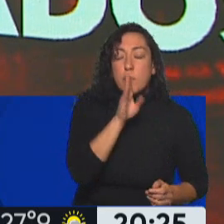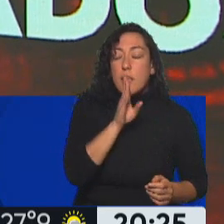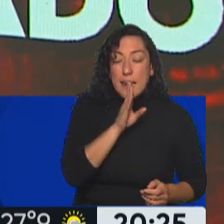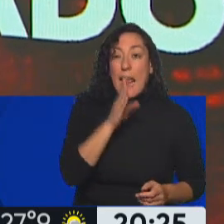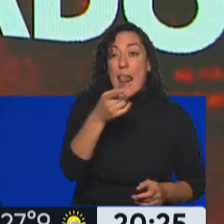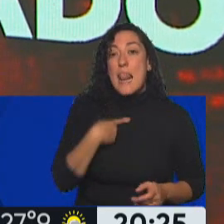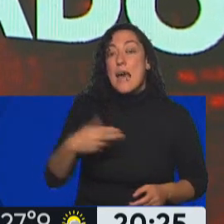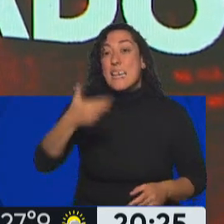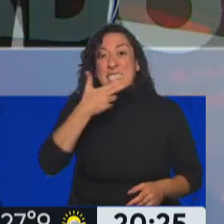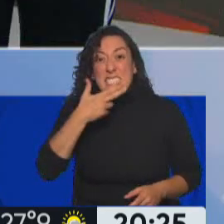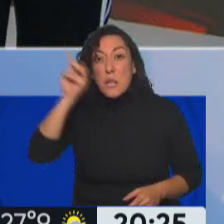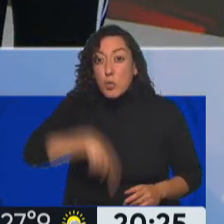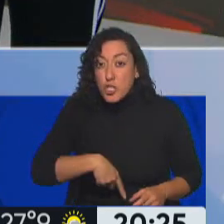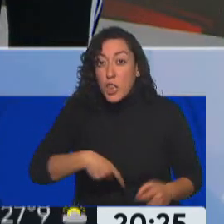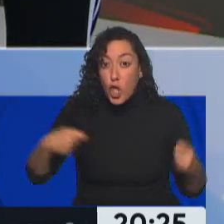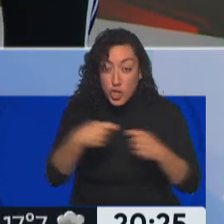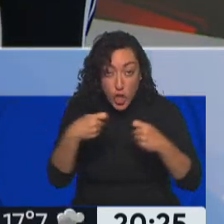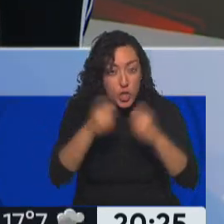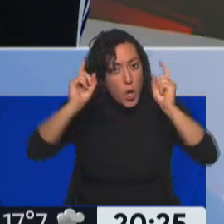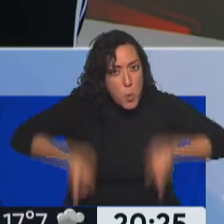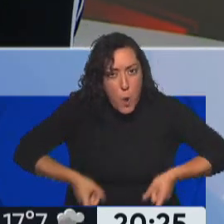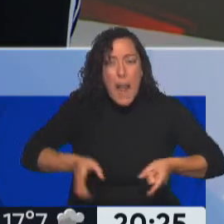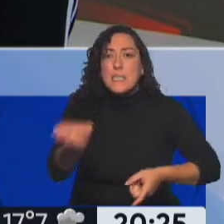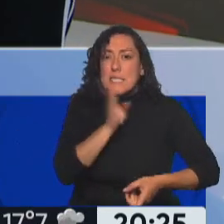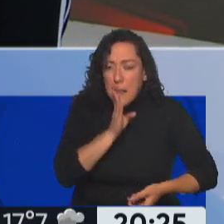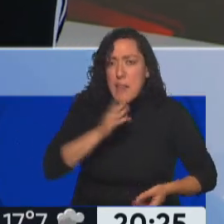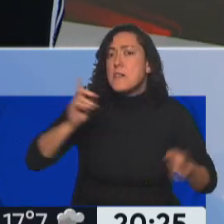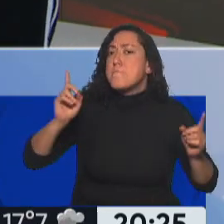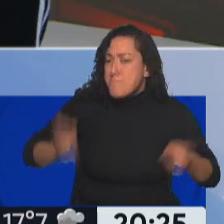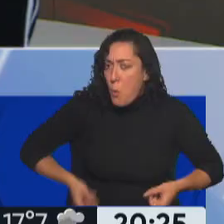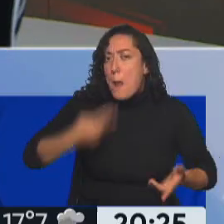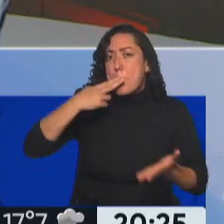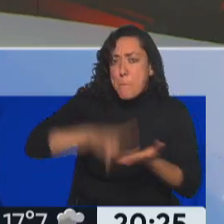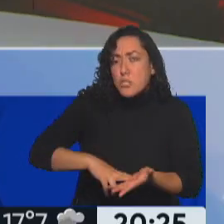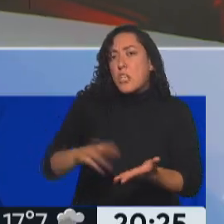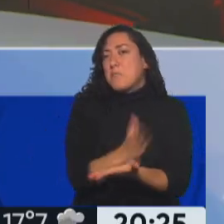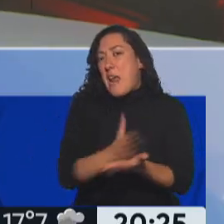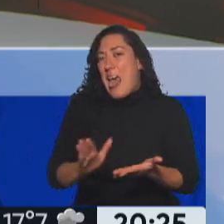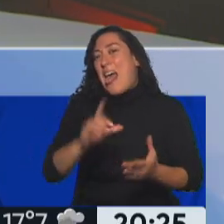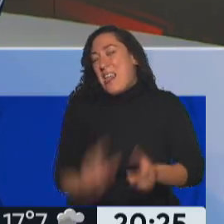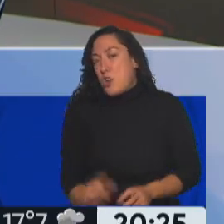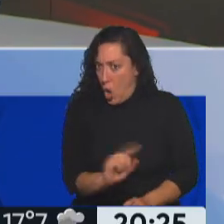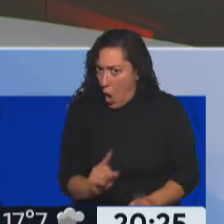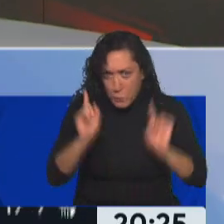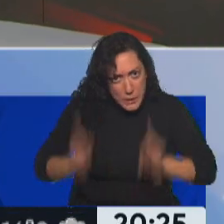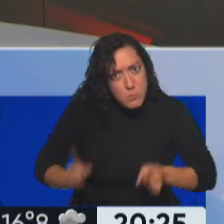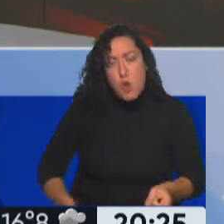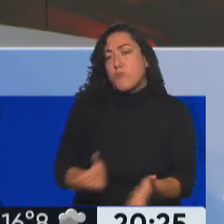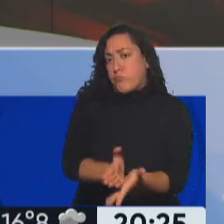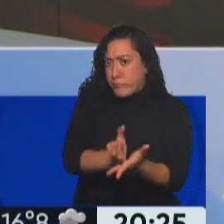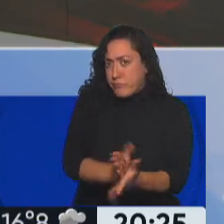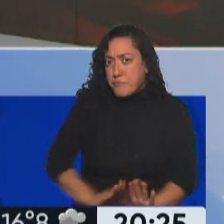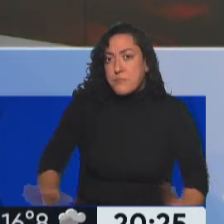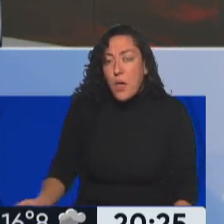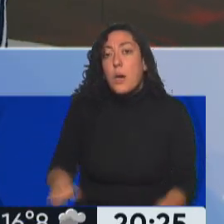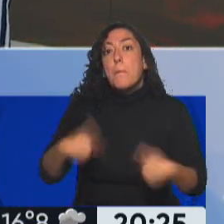un 17% pese a ser un país aliado, ¿no? No hubo discriminación de ningún tipo en ese sentido y, como les decía, bueno, veremos